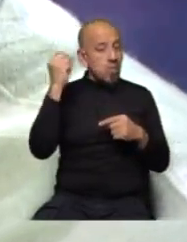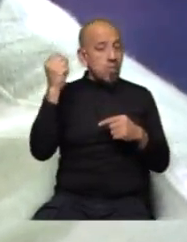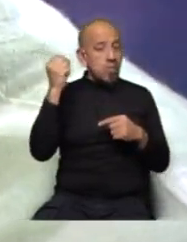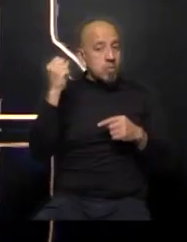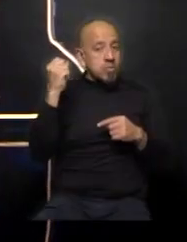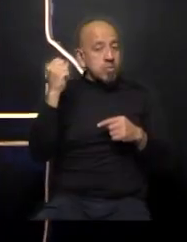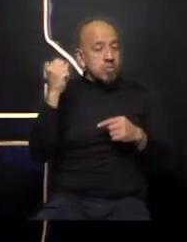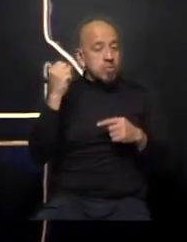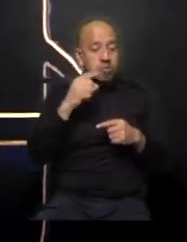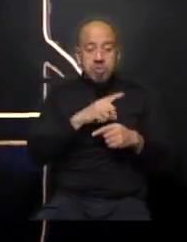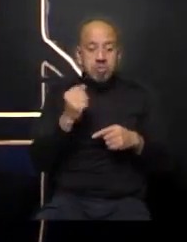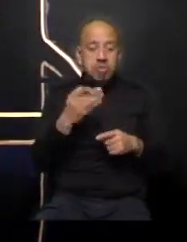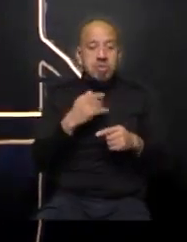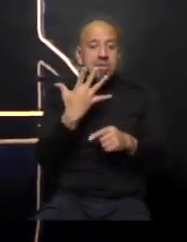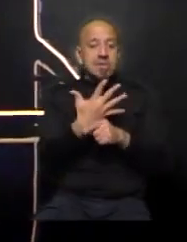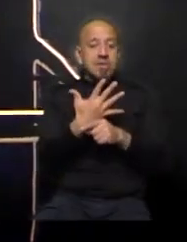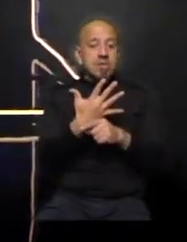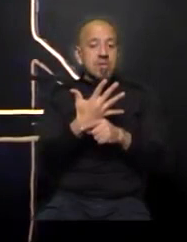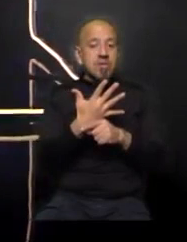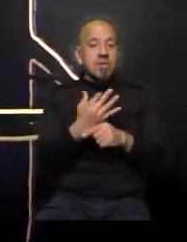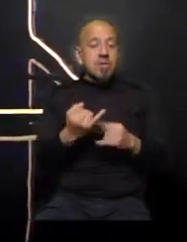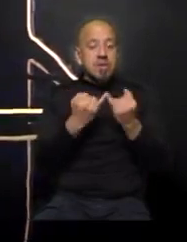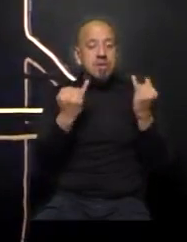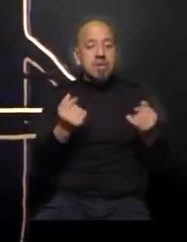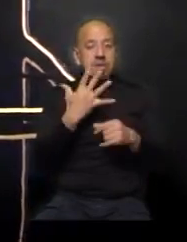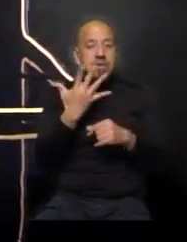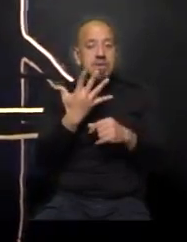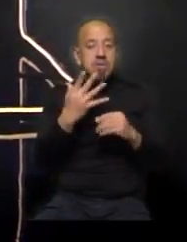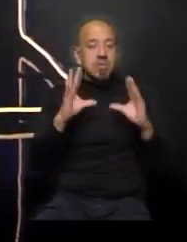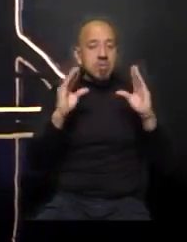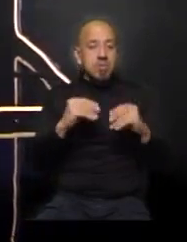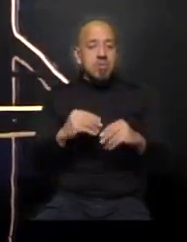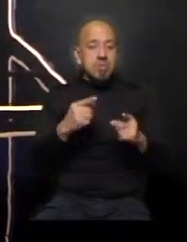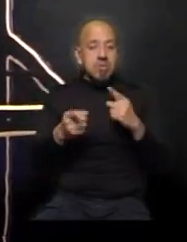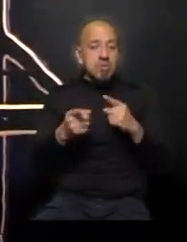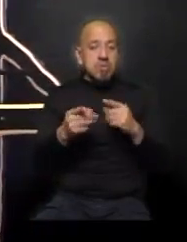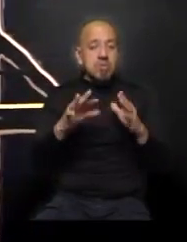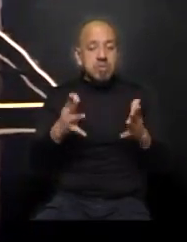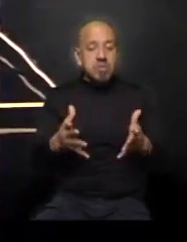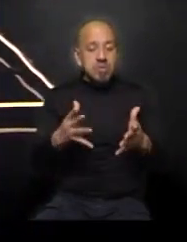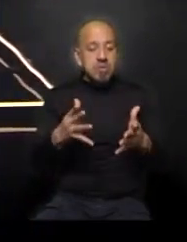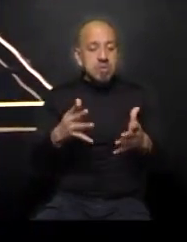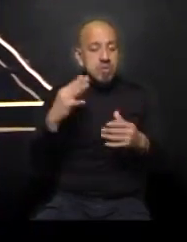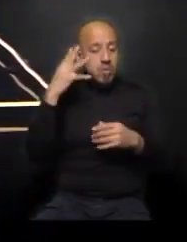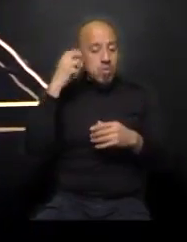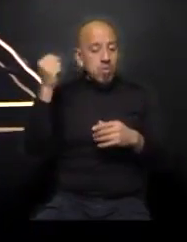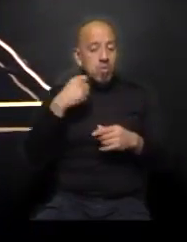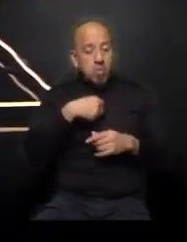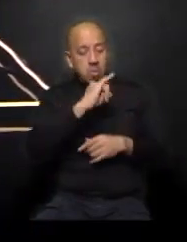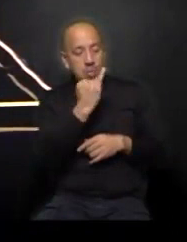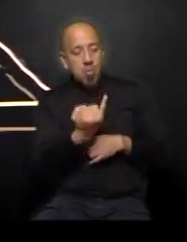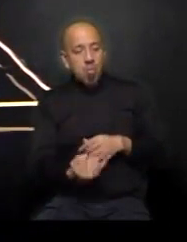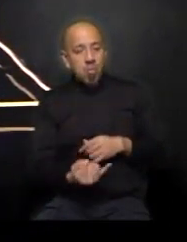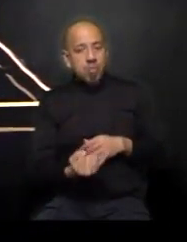vertiginosa en cinco días en Cinco noches había vaciado Alicia